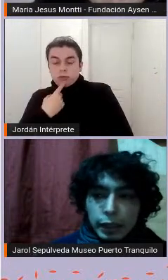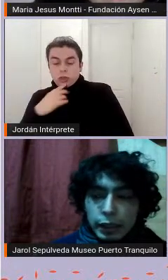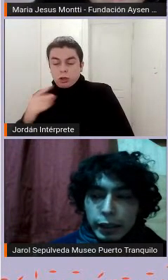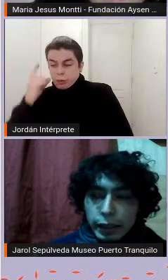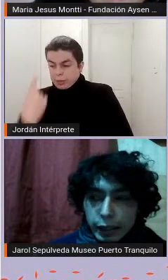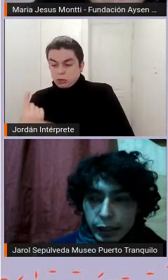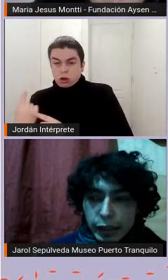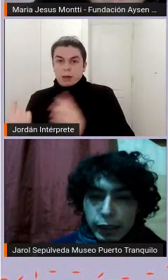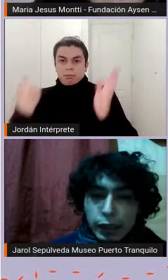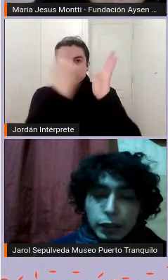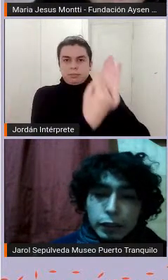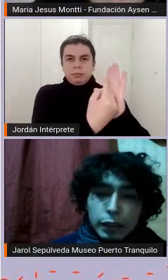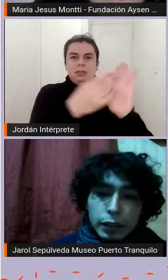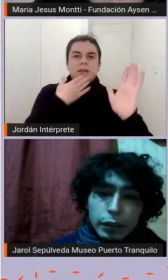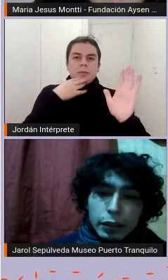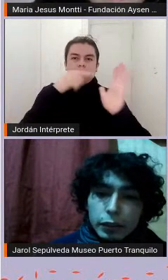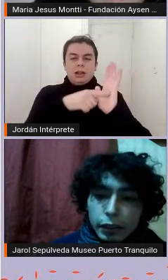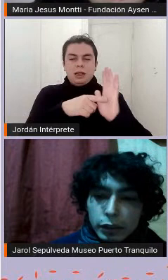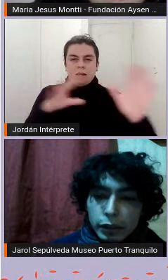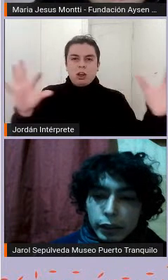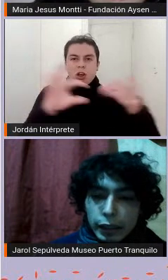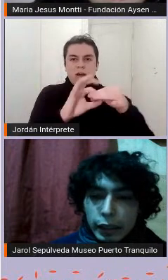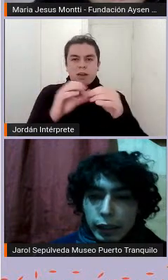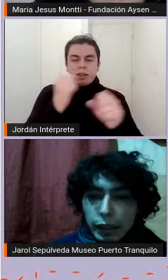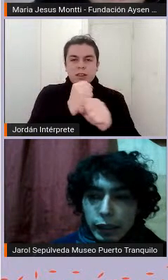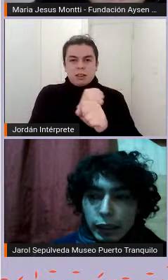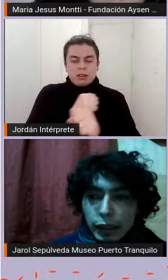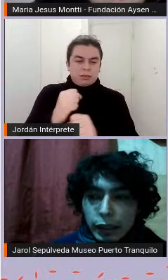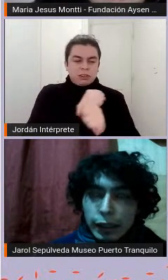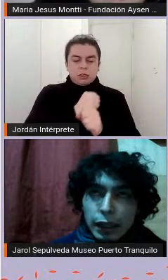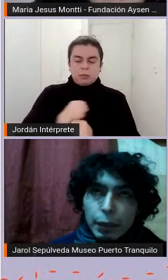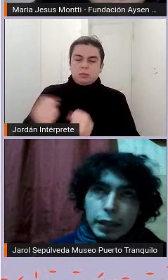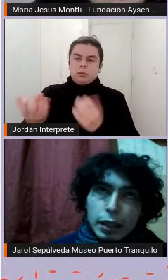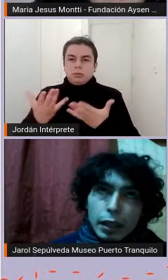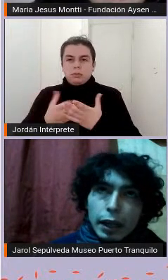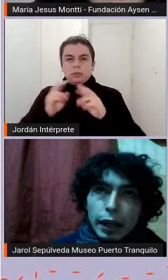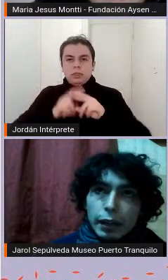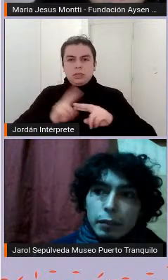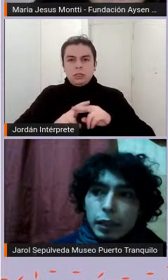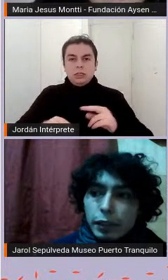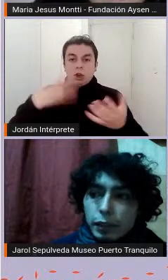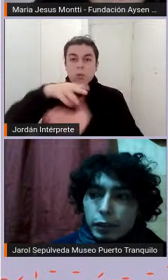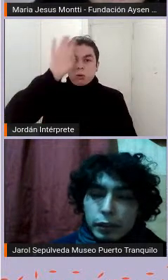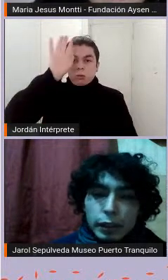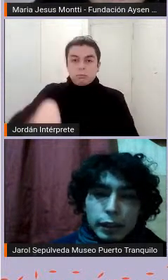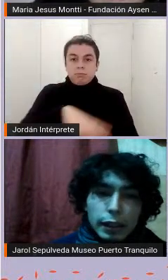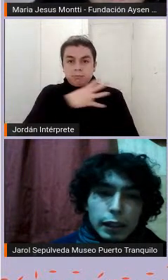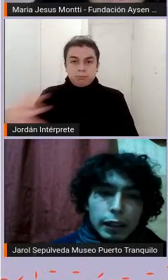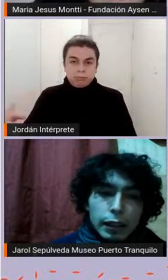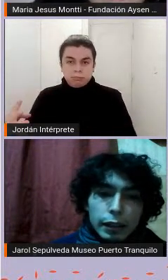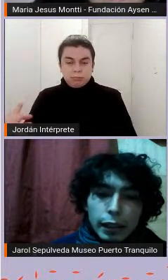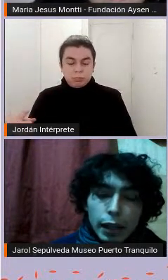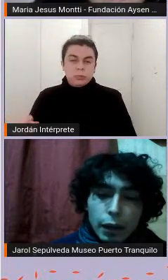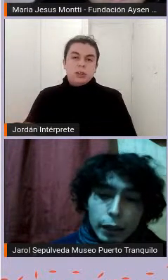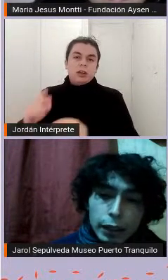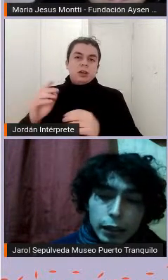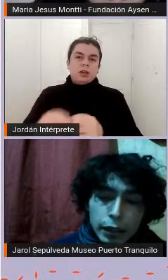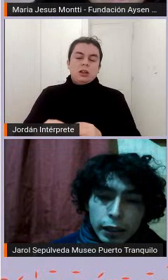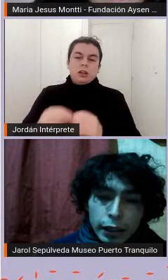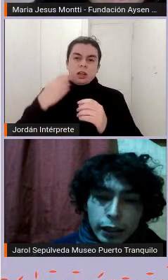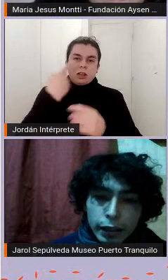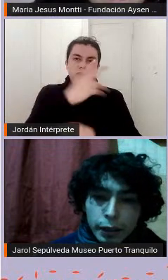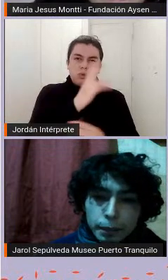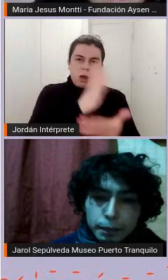busca generar contenido, ¿cierto?, en la malla académica, ¿cierto?, de la escuela,